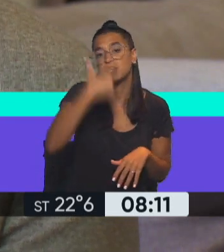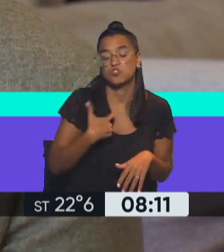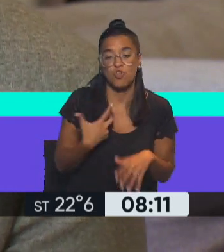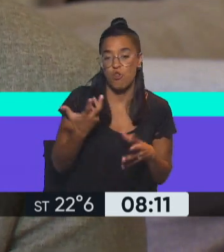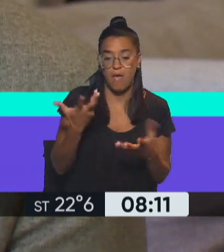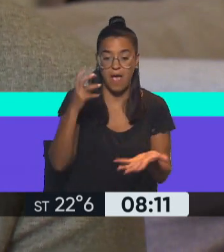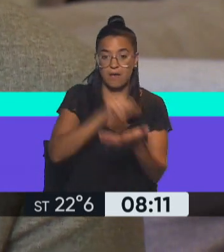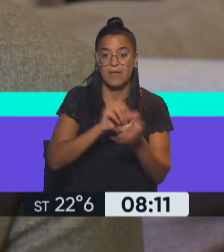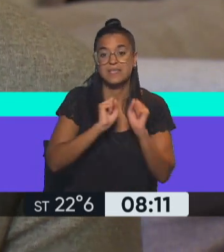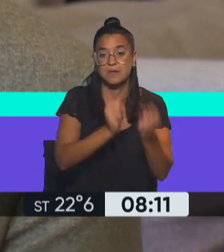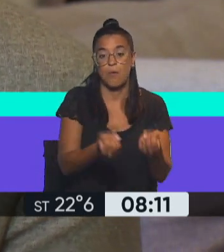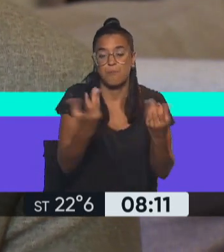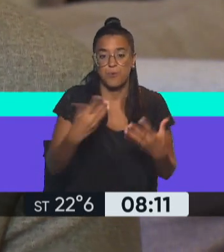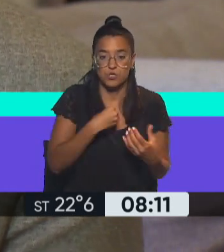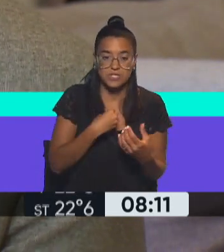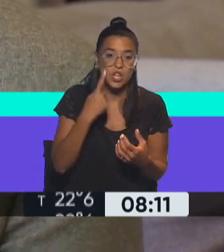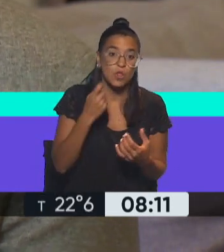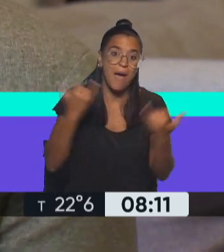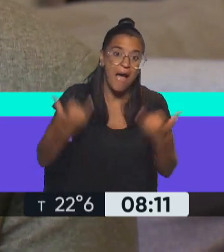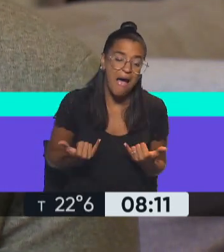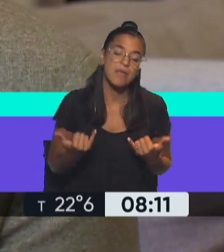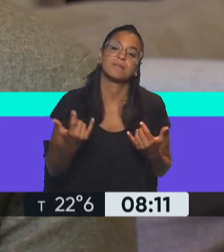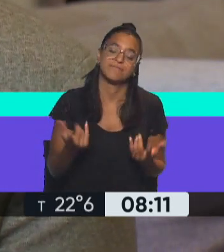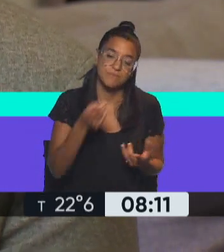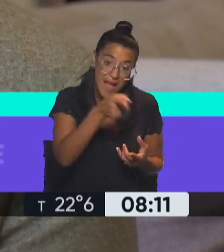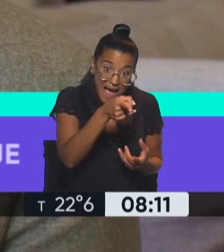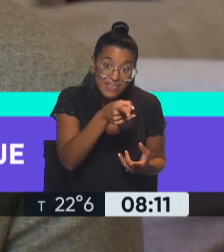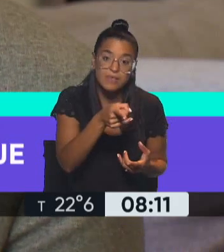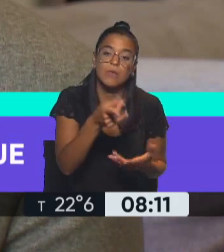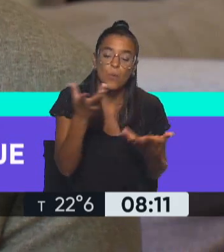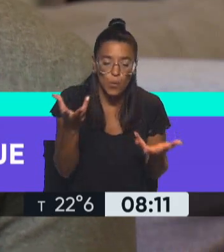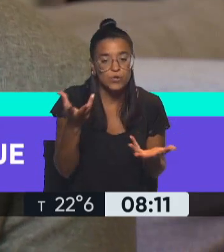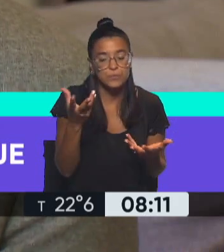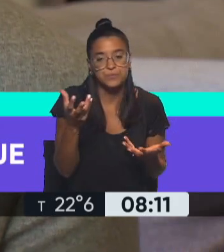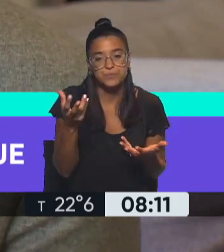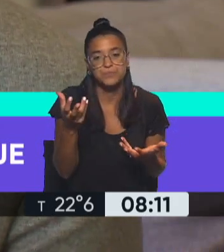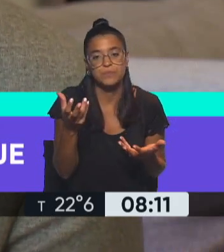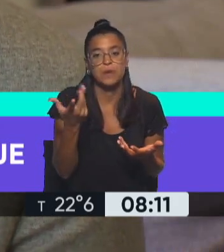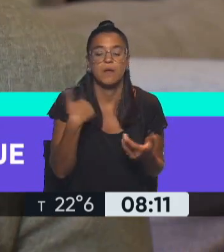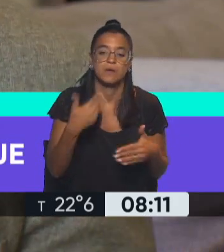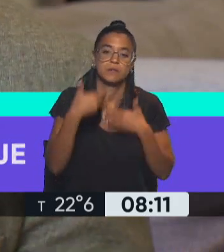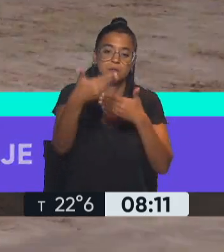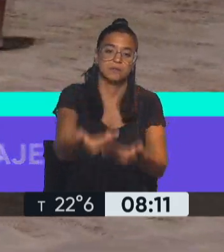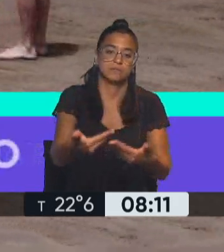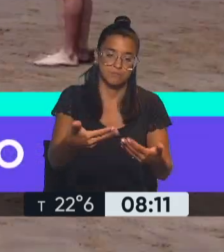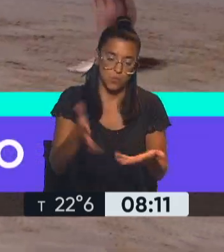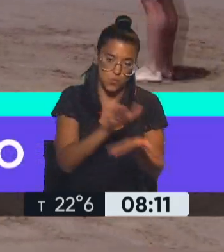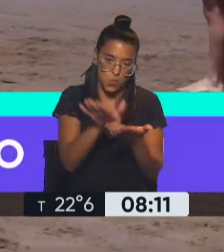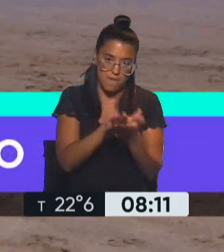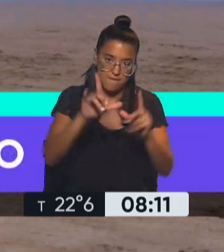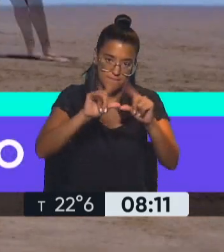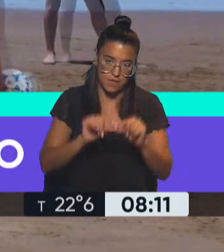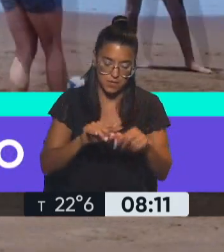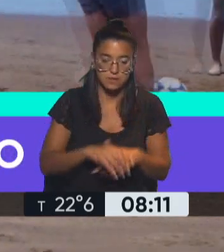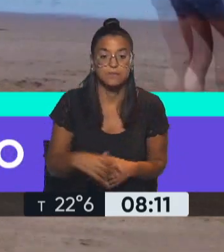reserva por empezar a presentar sintomatología en cuyo caso bueno se reprograma digamos yo la verdad que